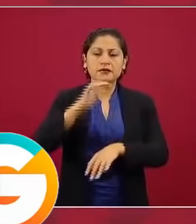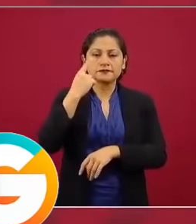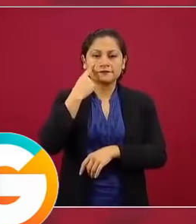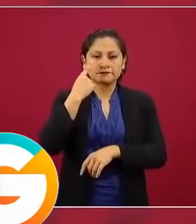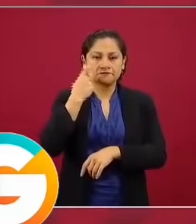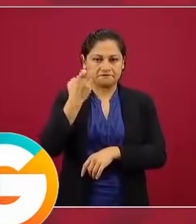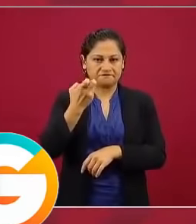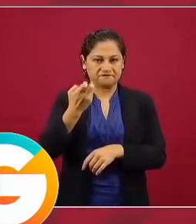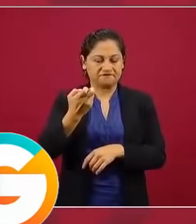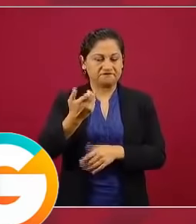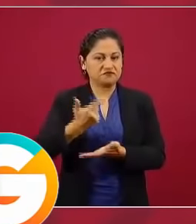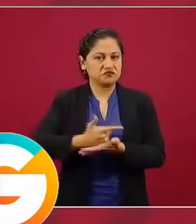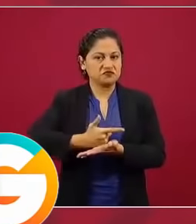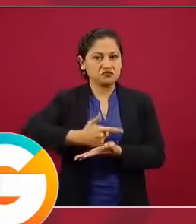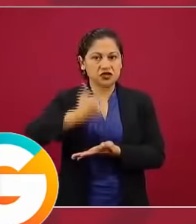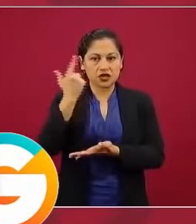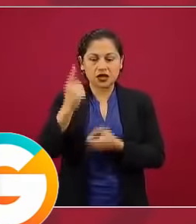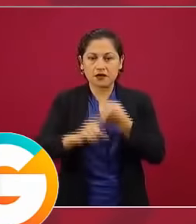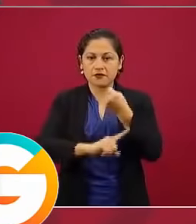agravio.